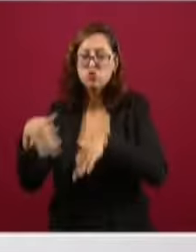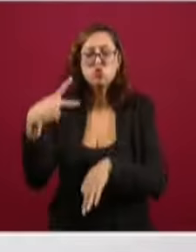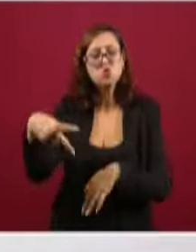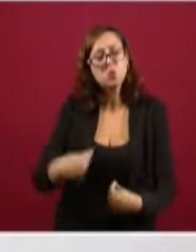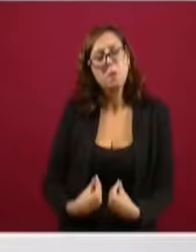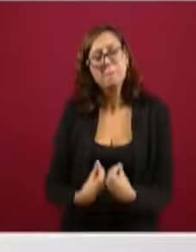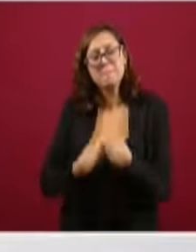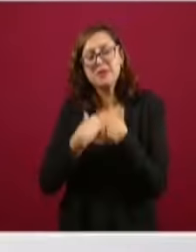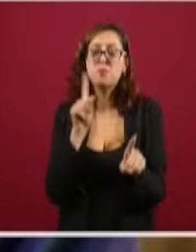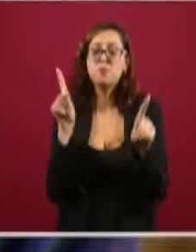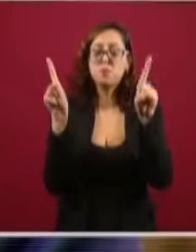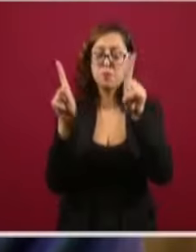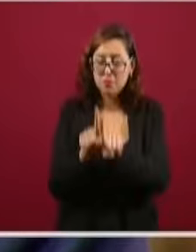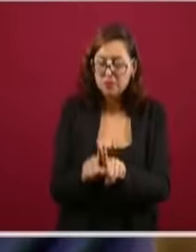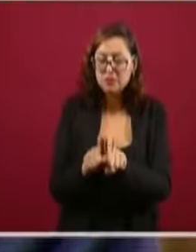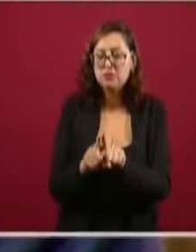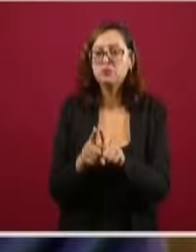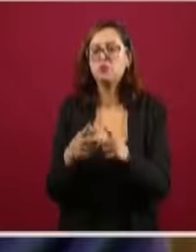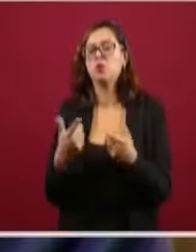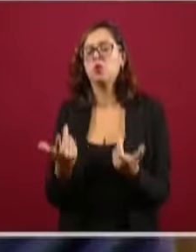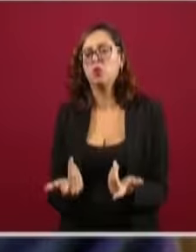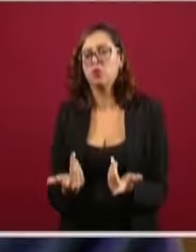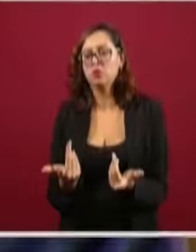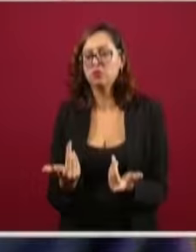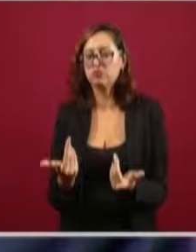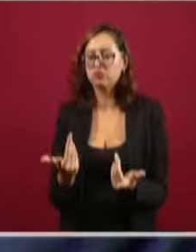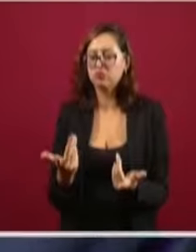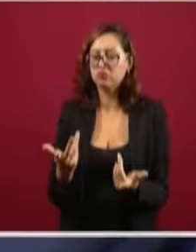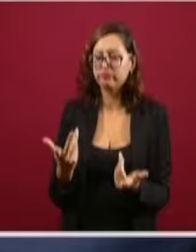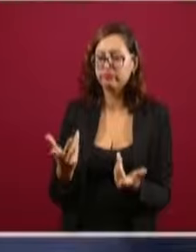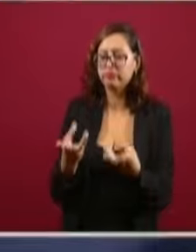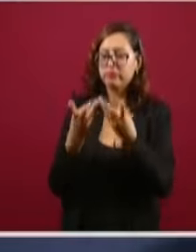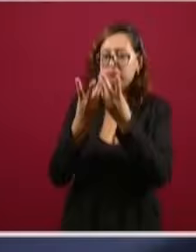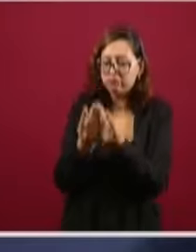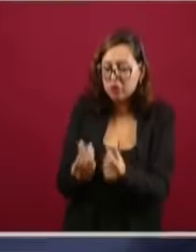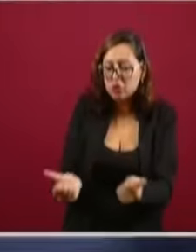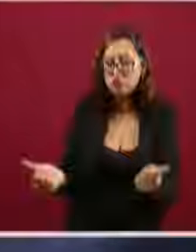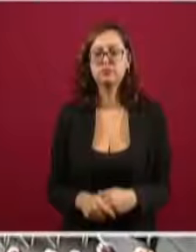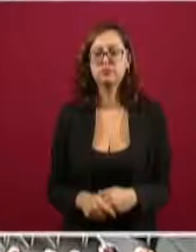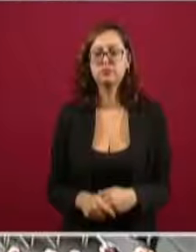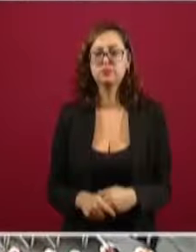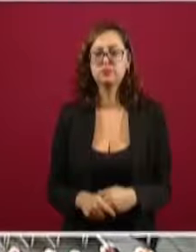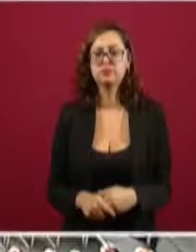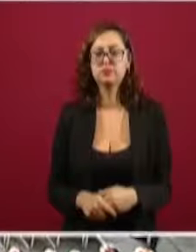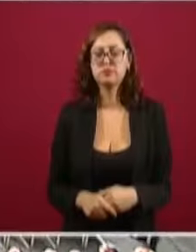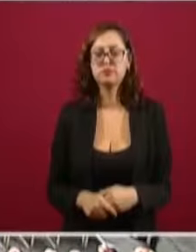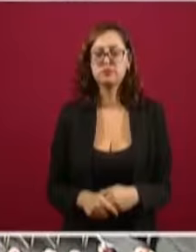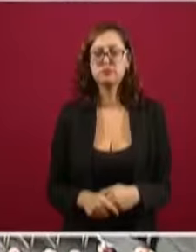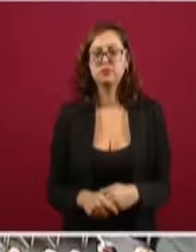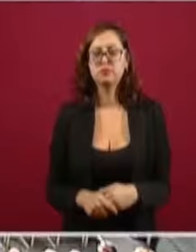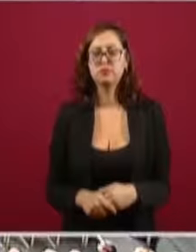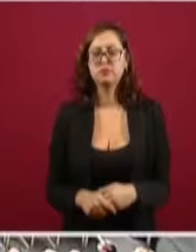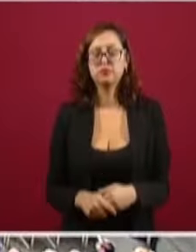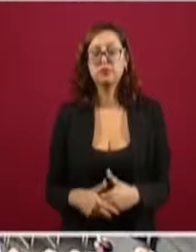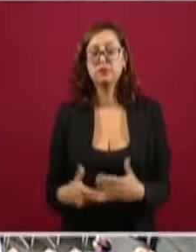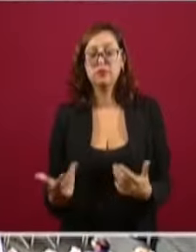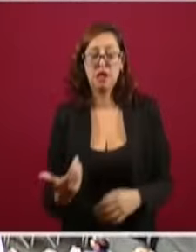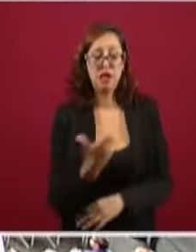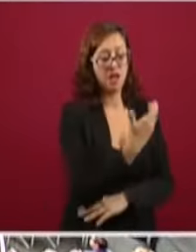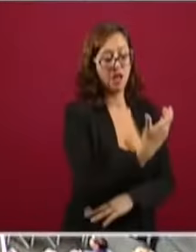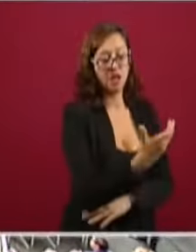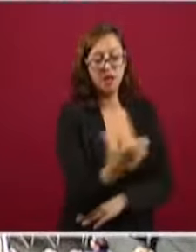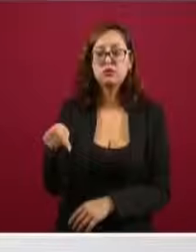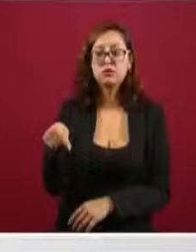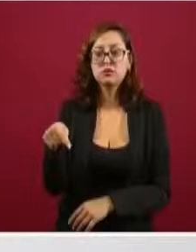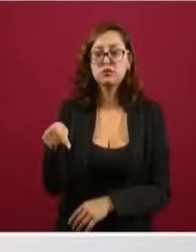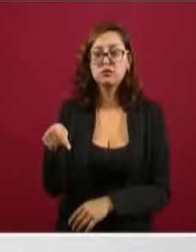pesos. Los lujos, los dispendios y la opulencia que caracterizaban el ejercicio presidencial llegó a su fin. Asimismo, dijo